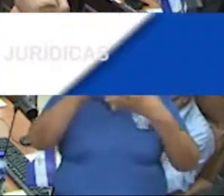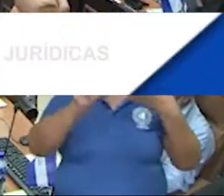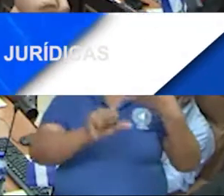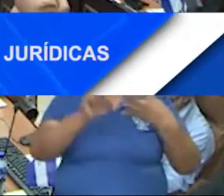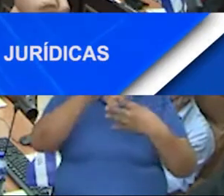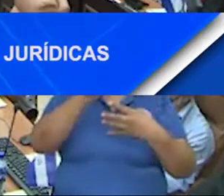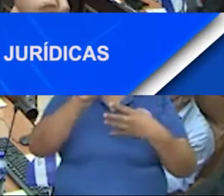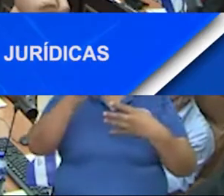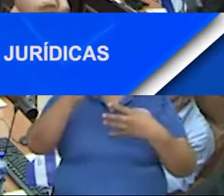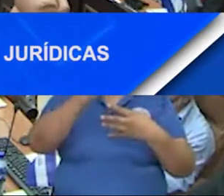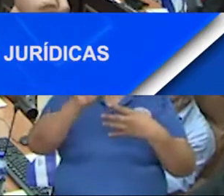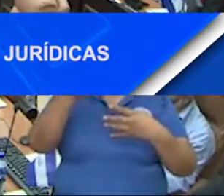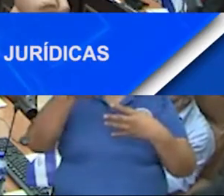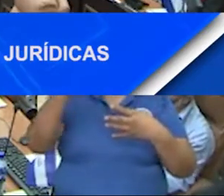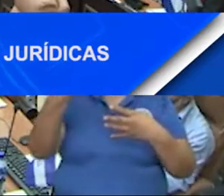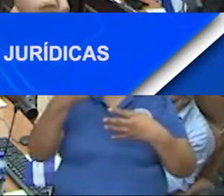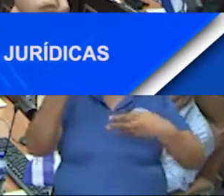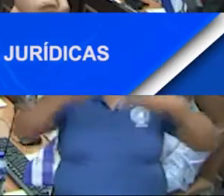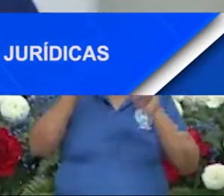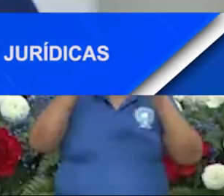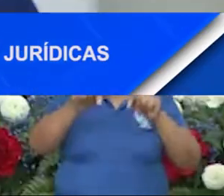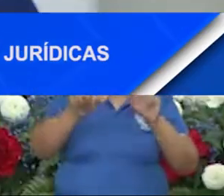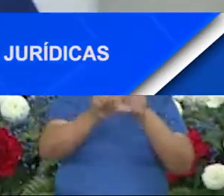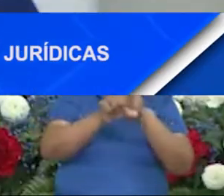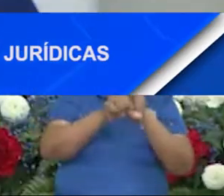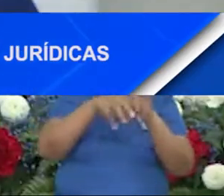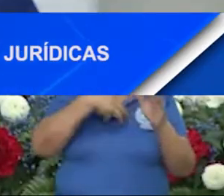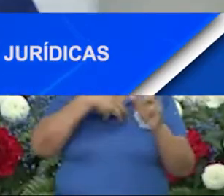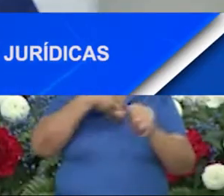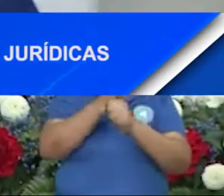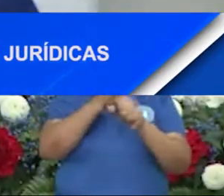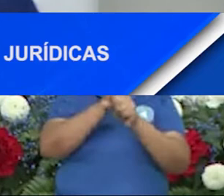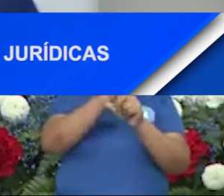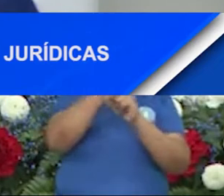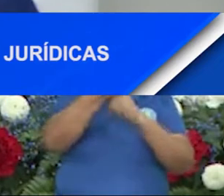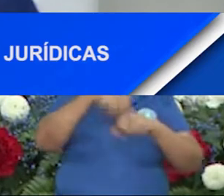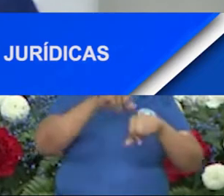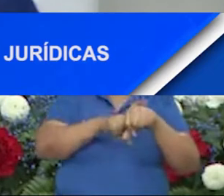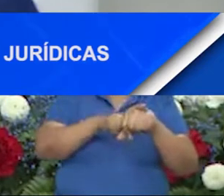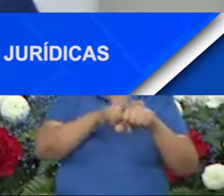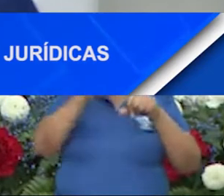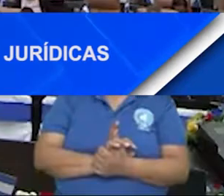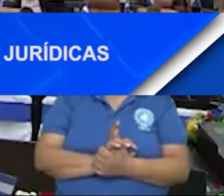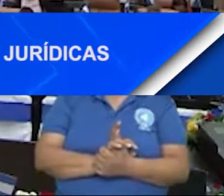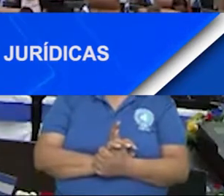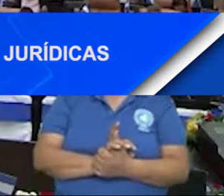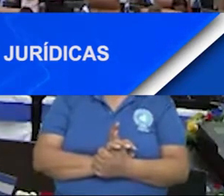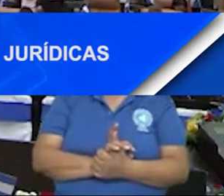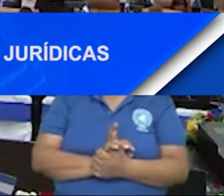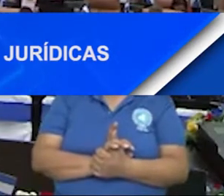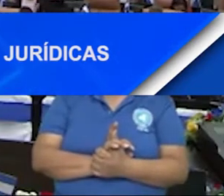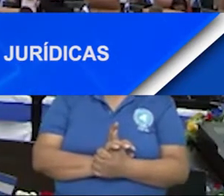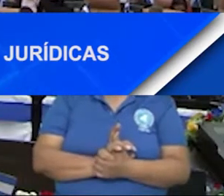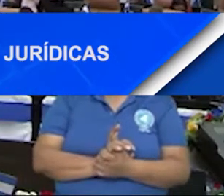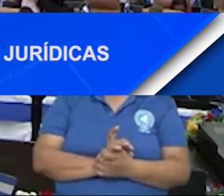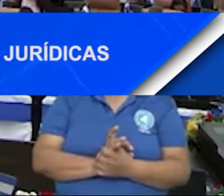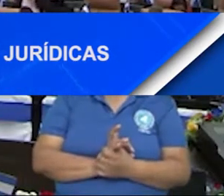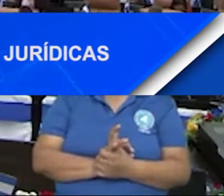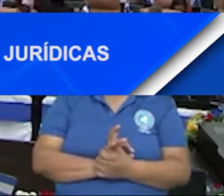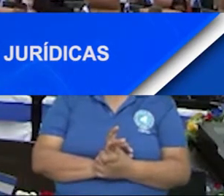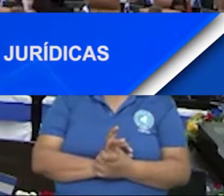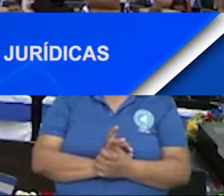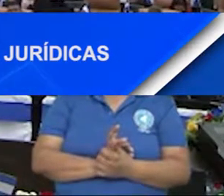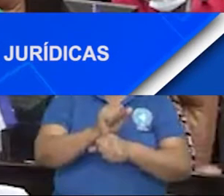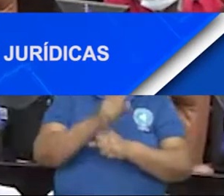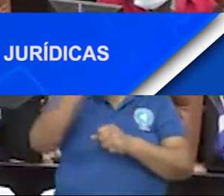La Asamblea Nacional aprobó el decreto de cancelación de personalidades jurídicas a 100 asociaciones y fundaciones que